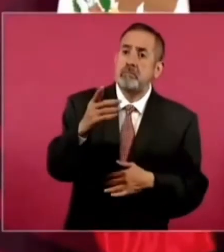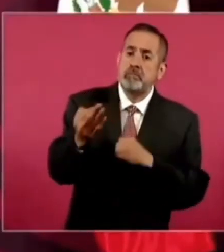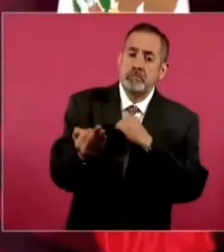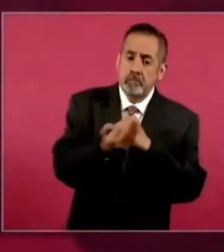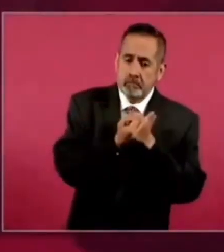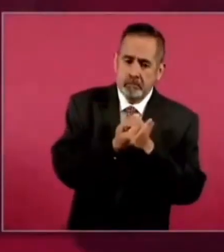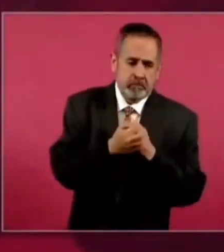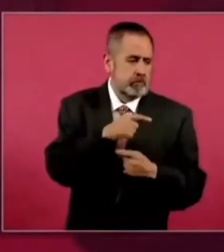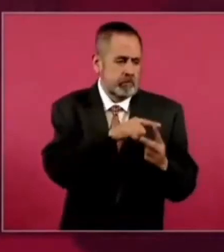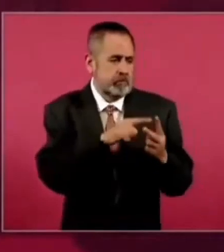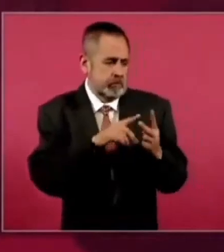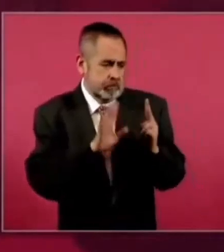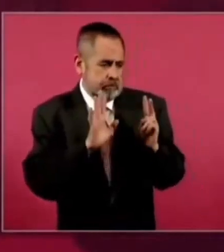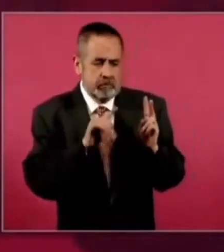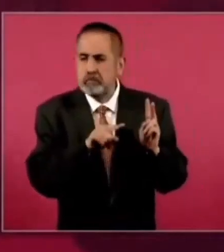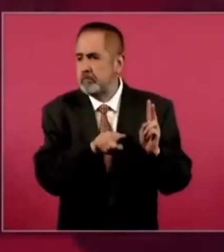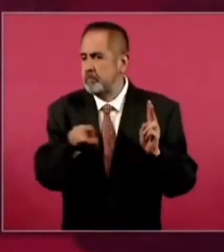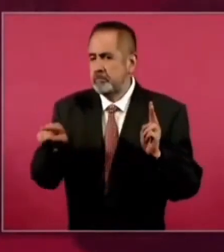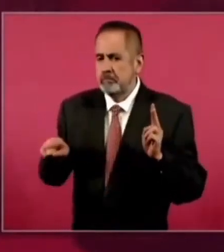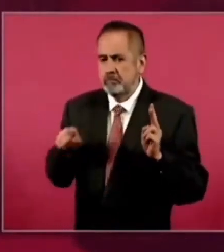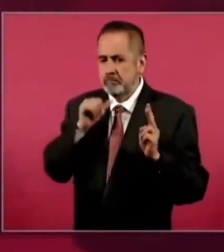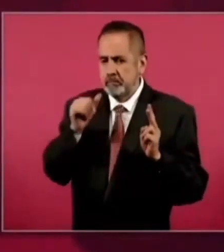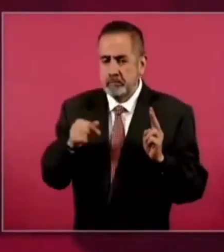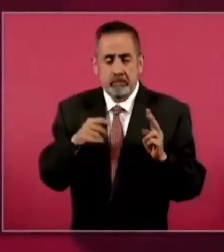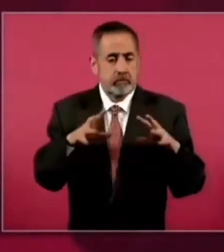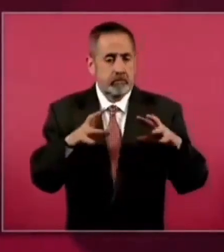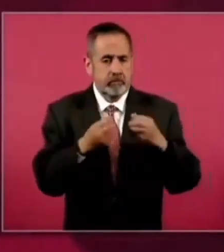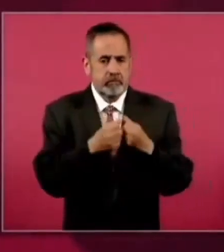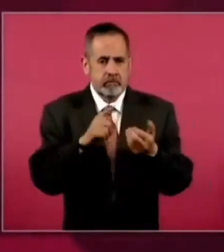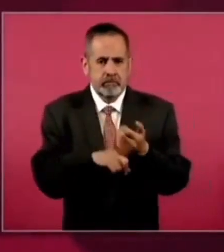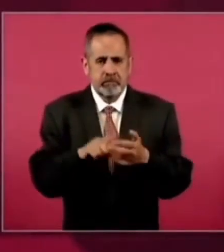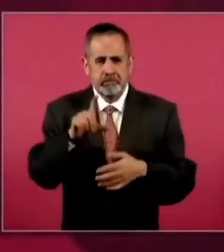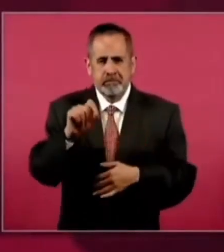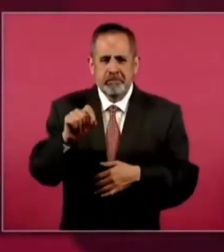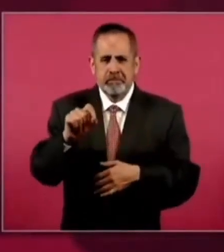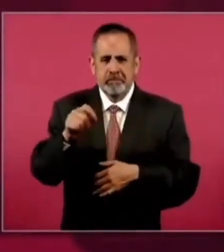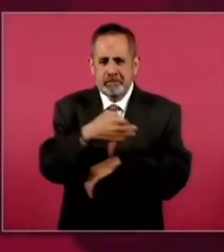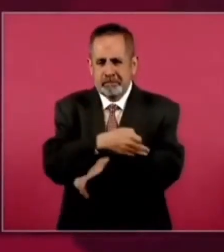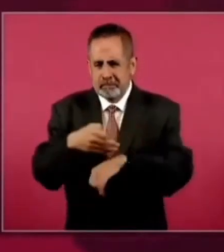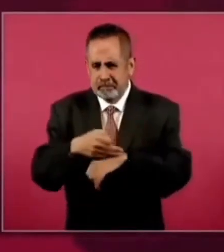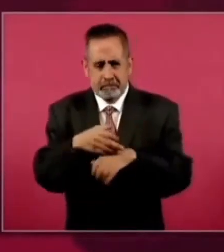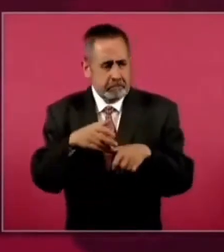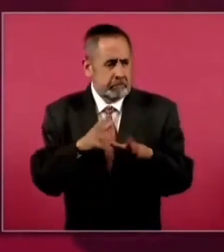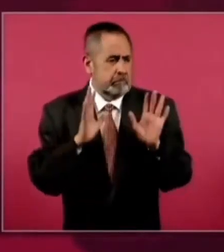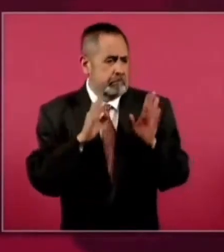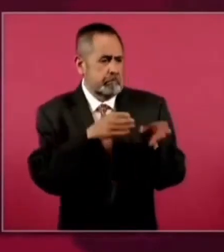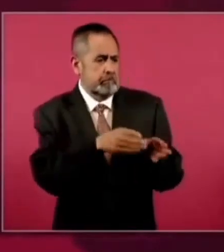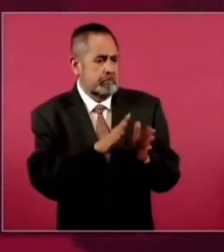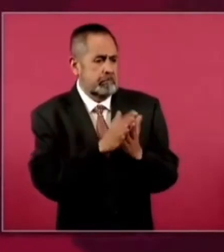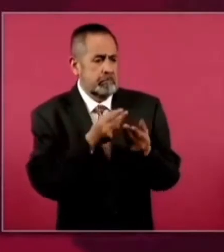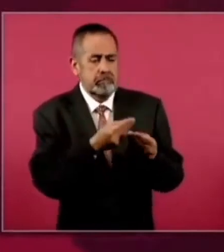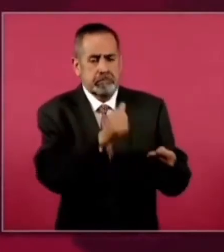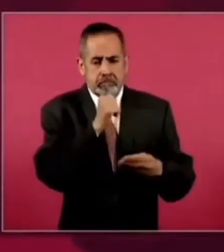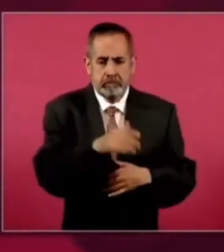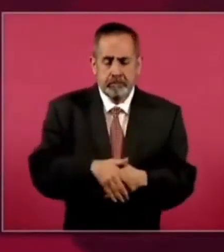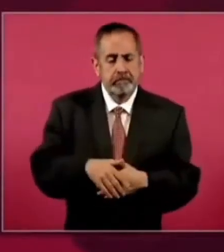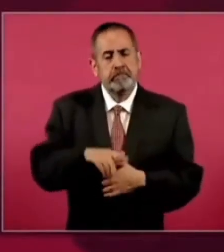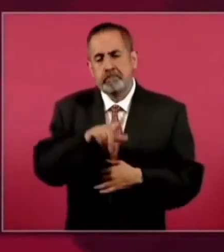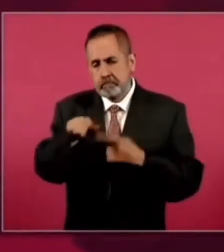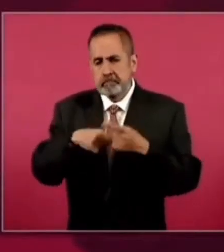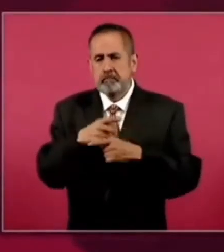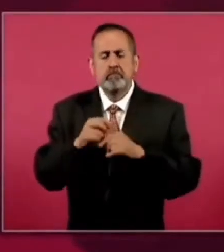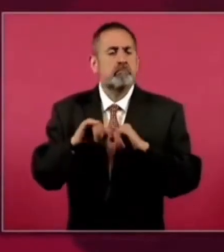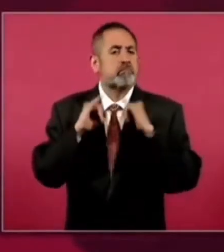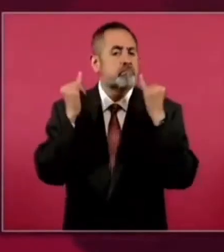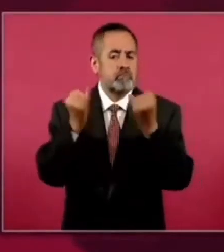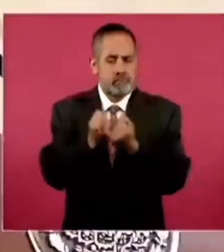solicitado el amparo, 20 personas o familias, ¿no? Entonces, hubo una reunión